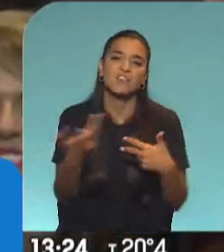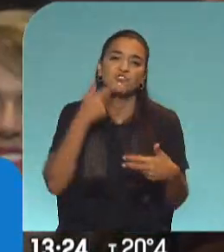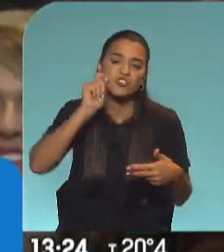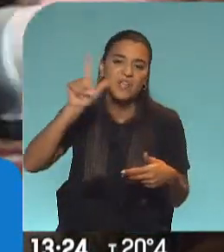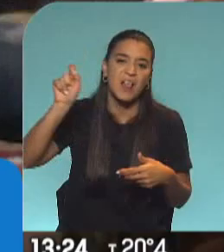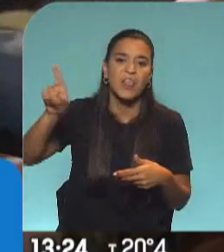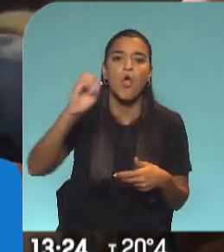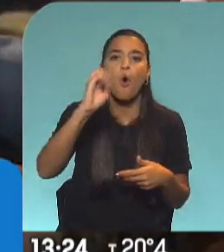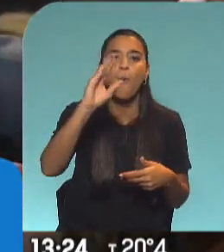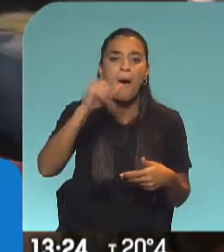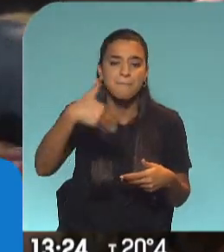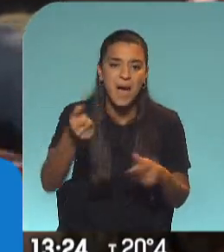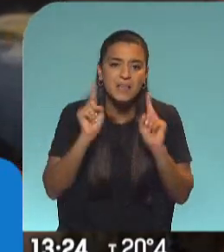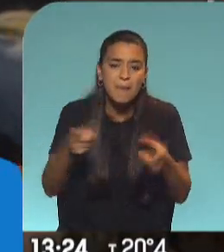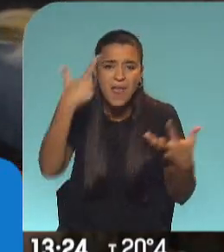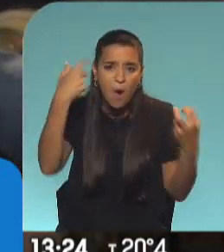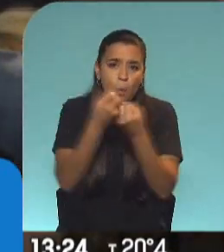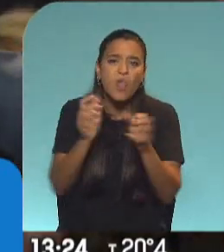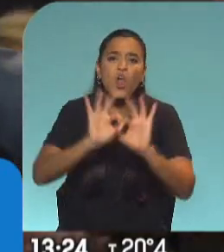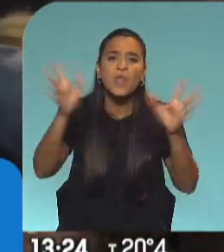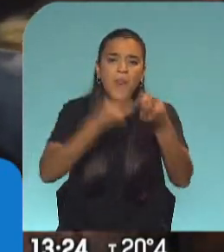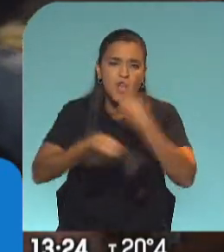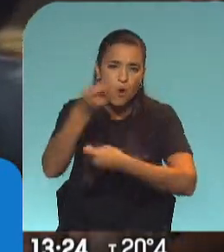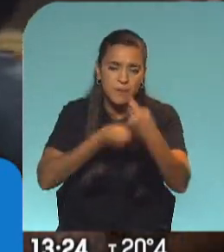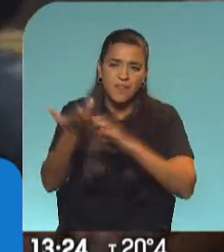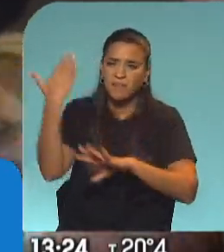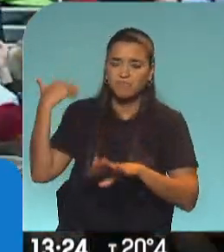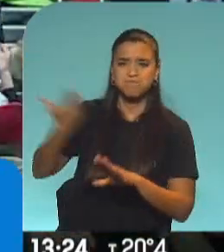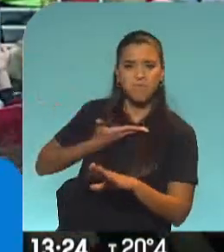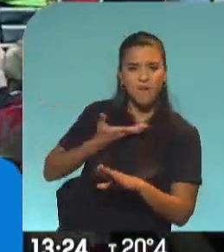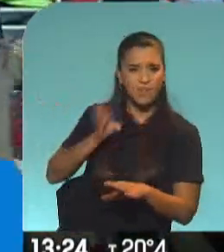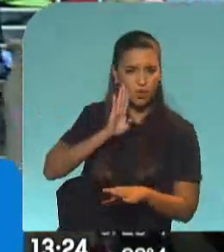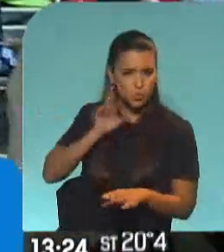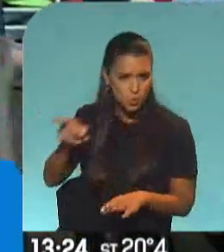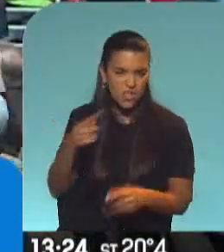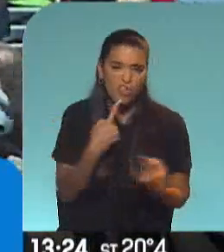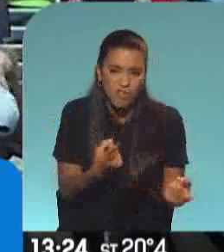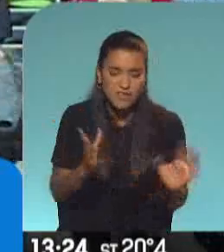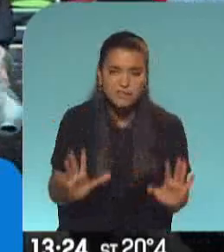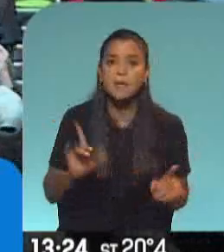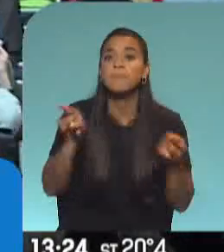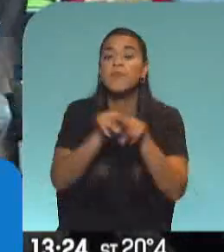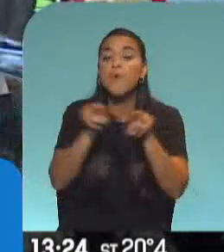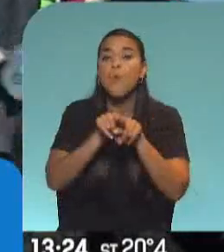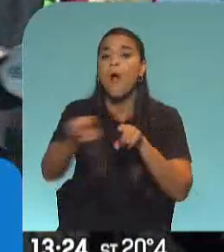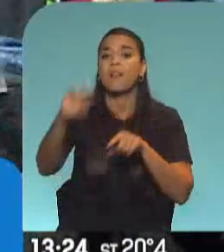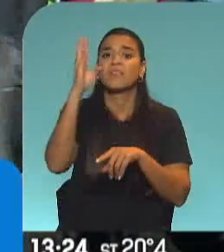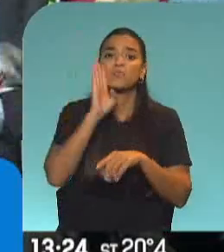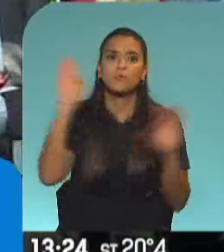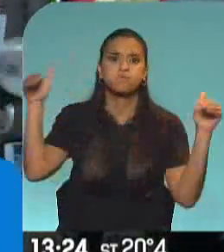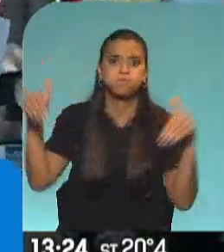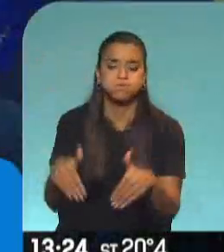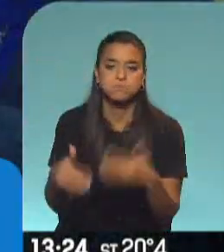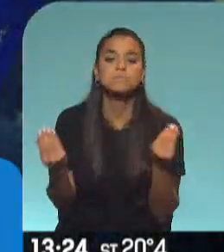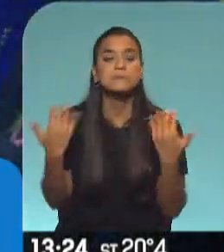a China y acuerdos de libre comercio supuestamente desfavorables a Estados Unidos como las causas del declive estadounidense,